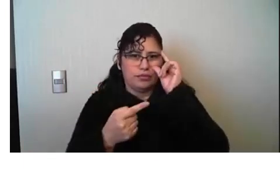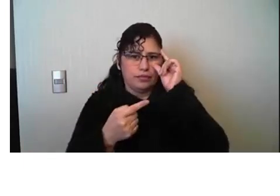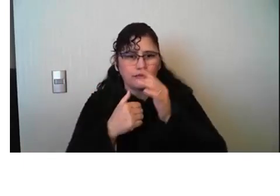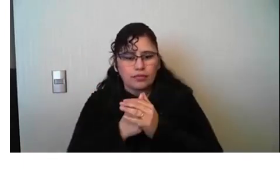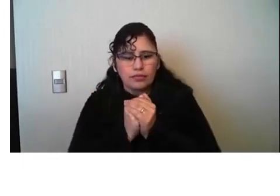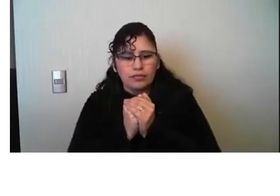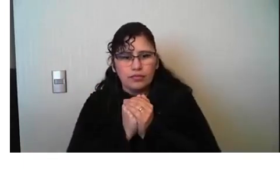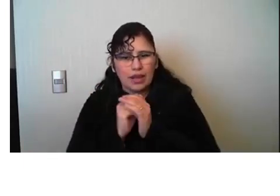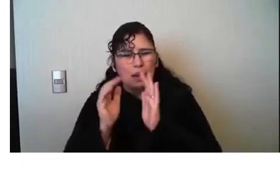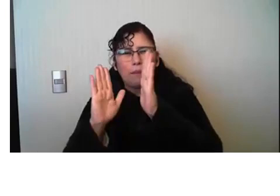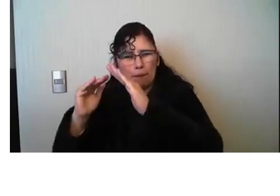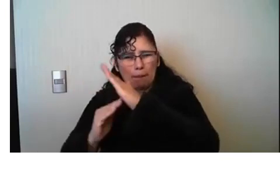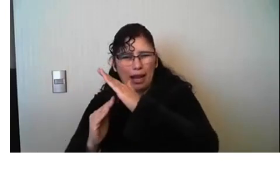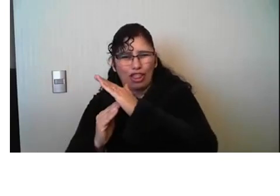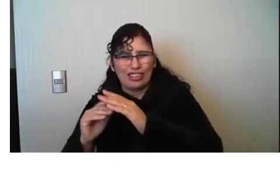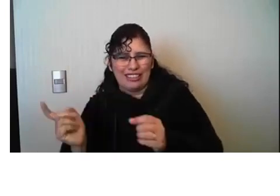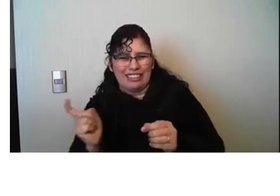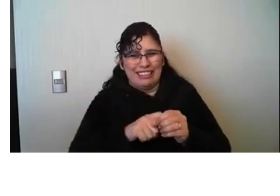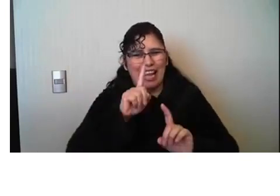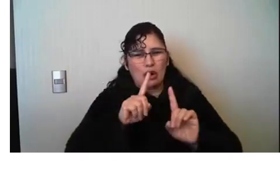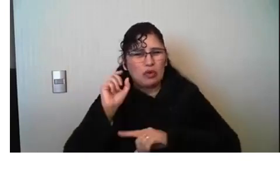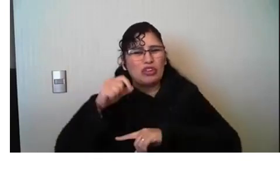Estoy ingresando a algunos compañeros. La próxima semana